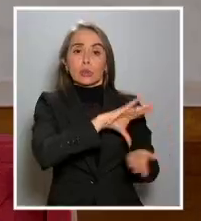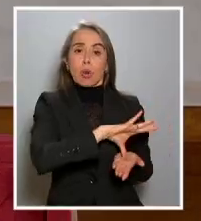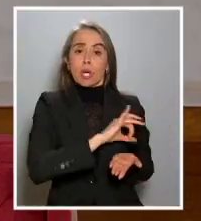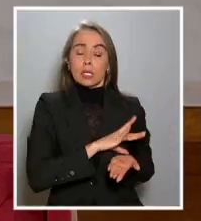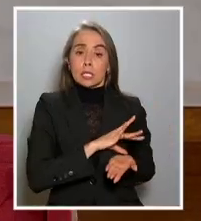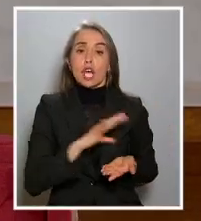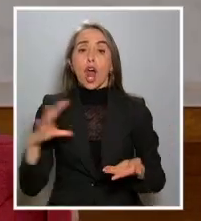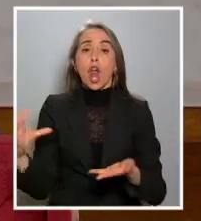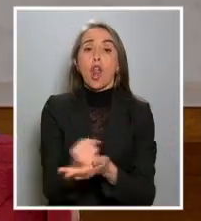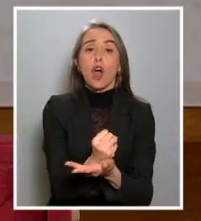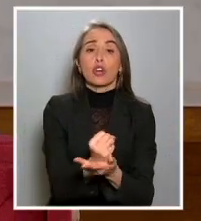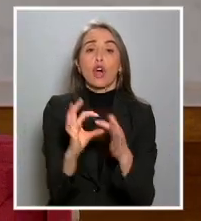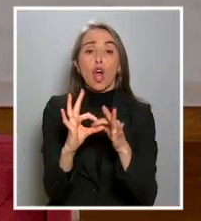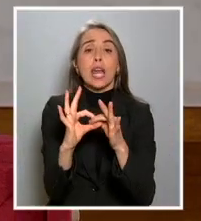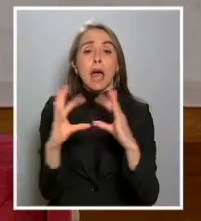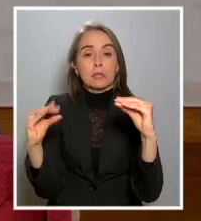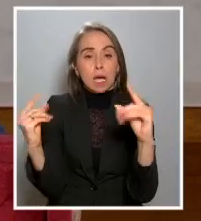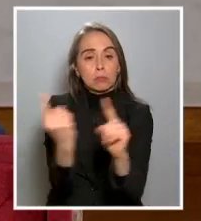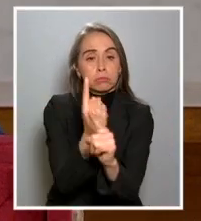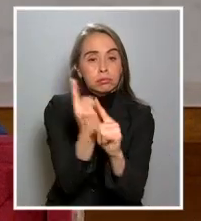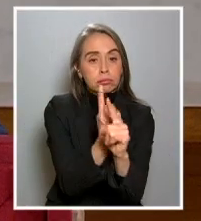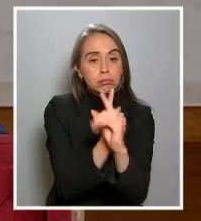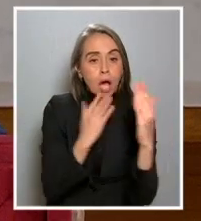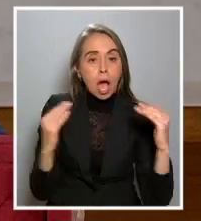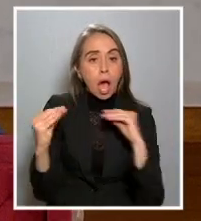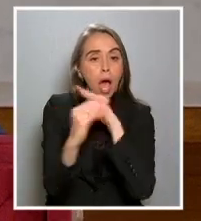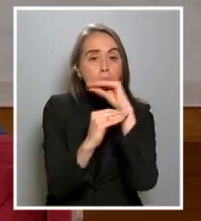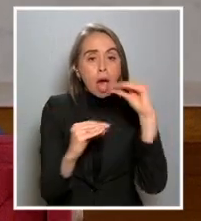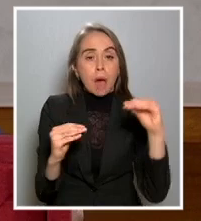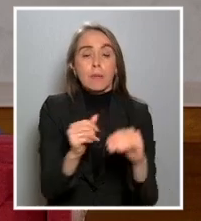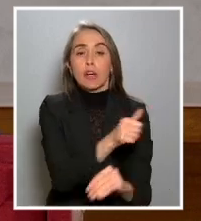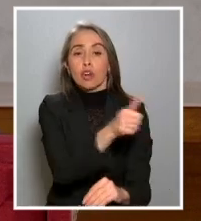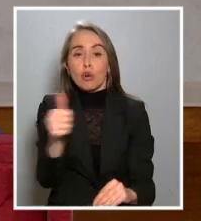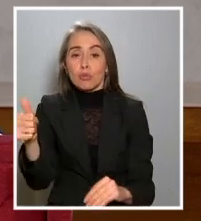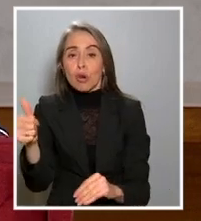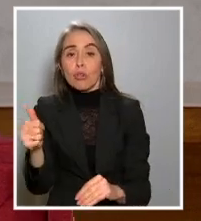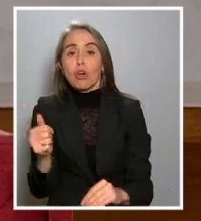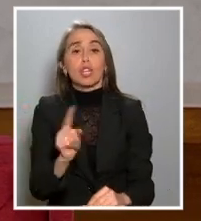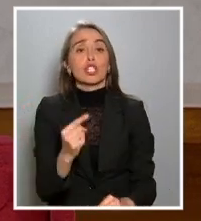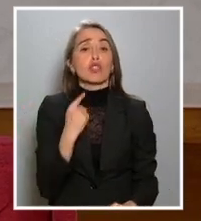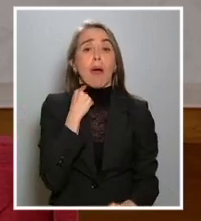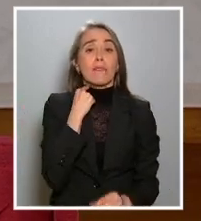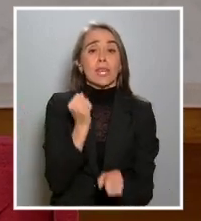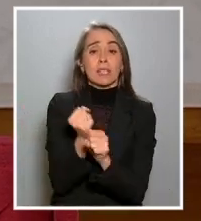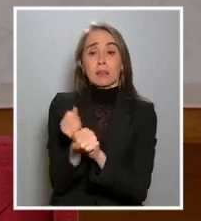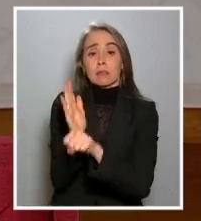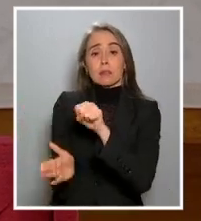hemos conseguido mediante el diálogo con todos los actores y sin afectar el empleo.